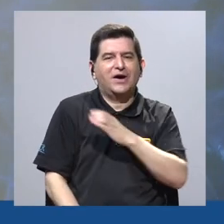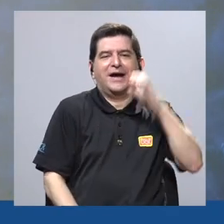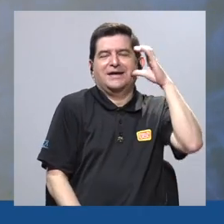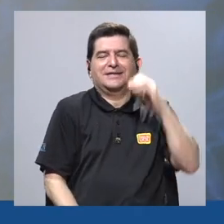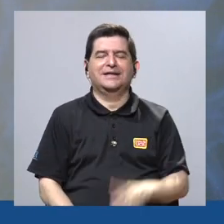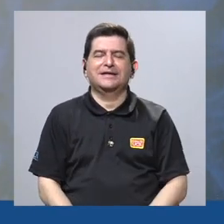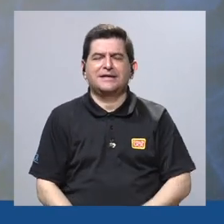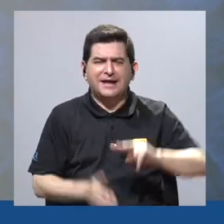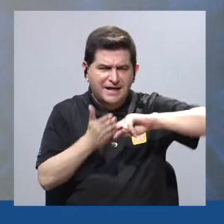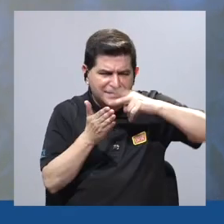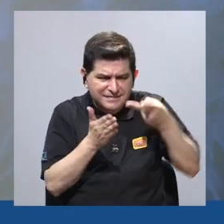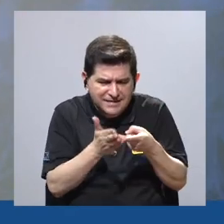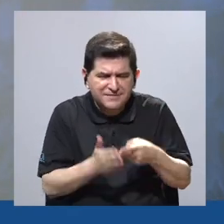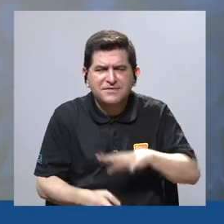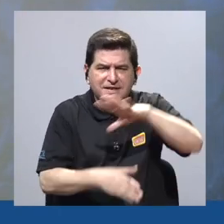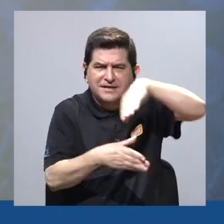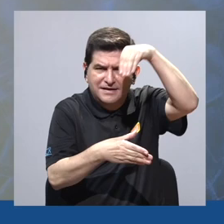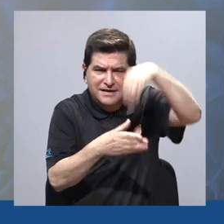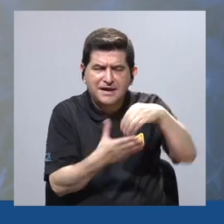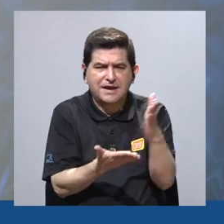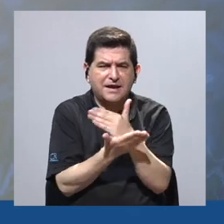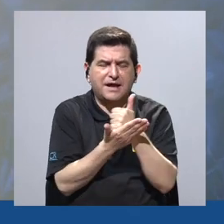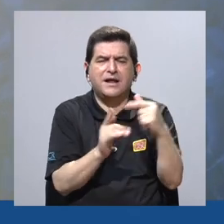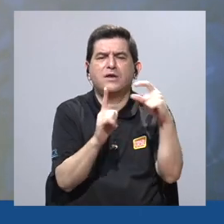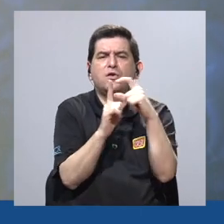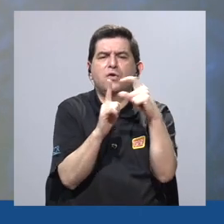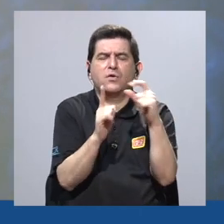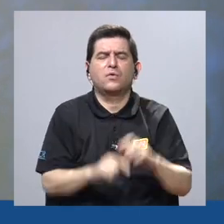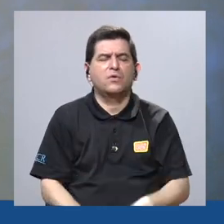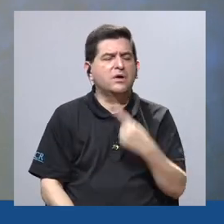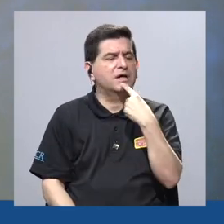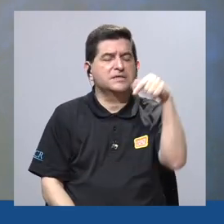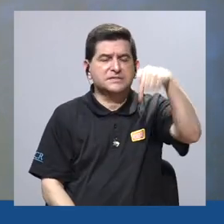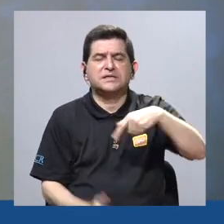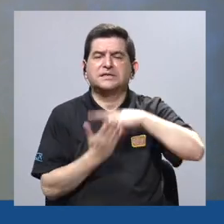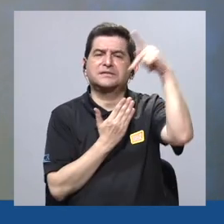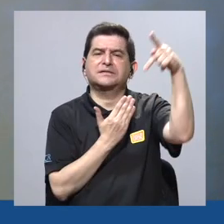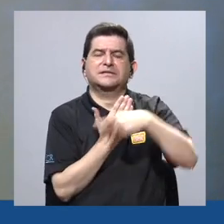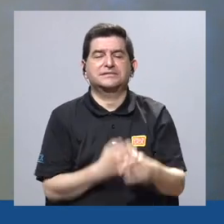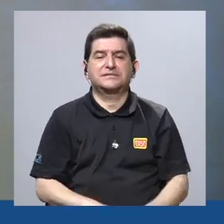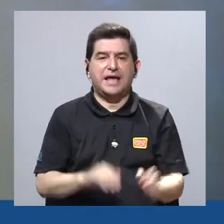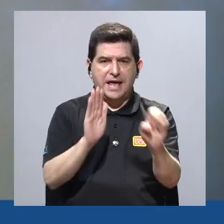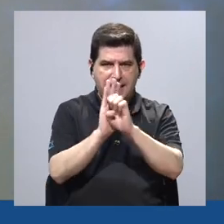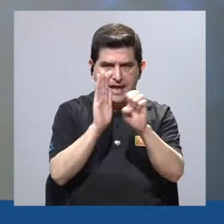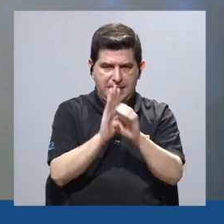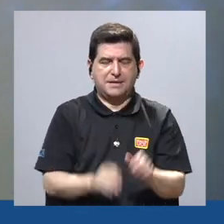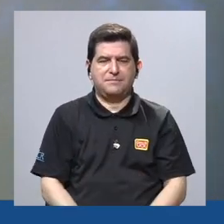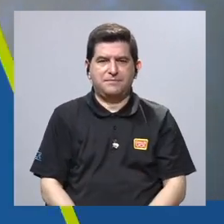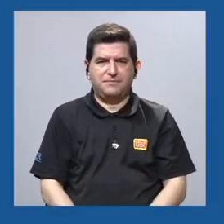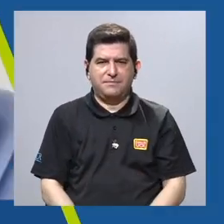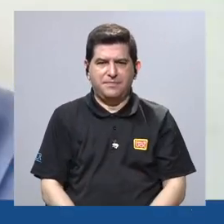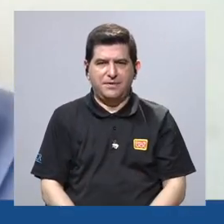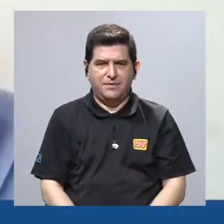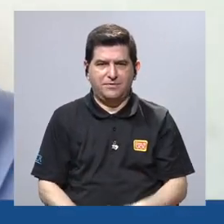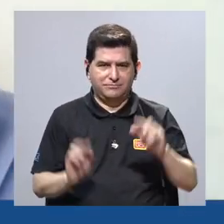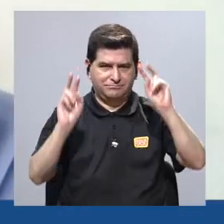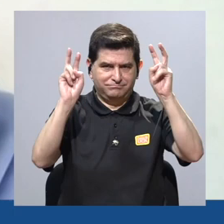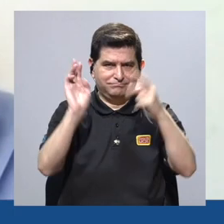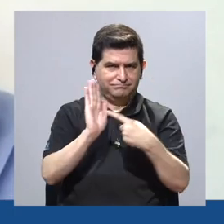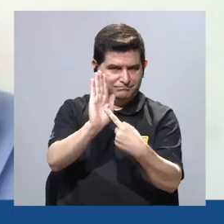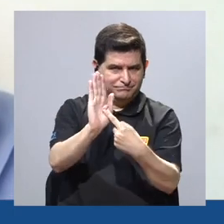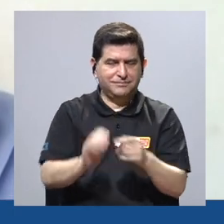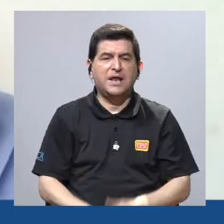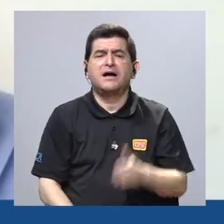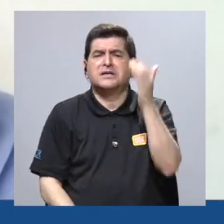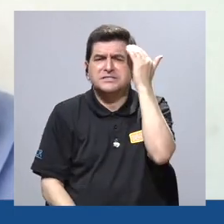definir y poner en contexto algunas de las palabras que se dijeron en el programa. Por ejemplo, lo que se dijo aquí. Sabemos que